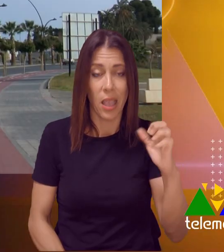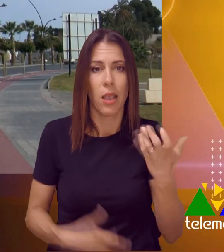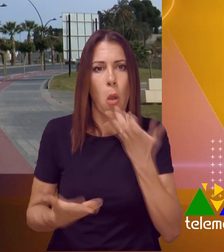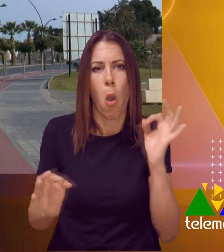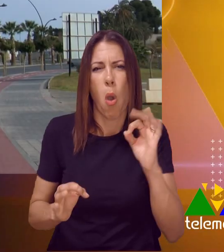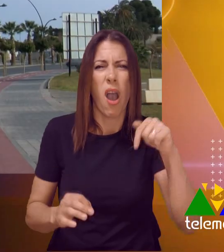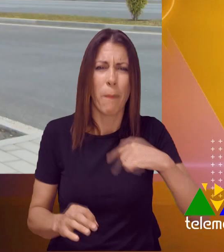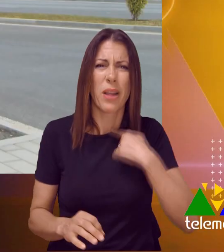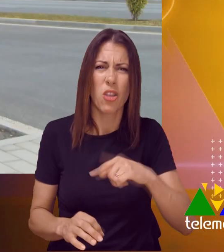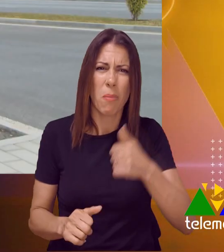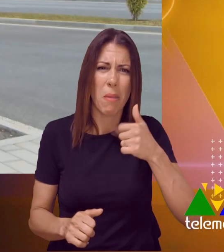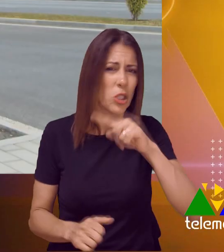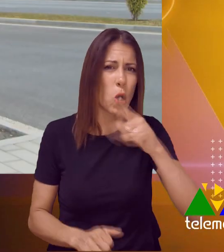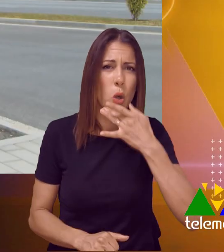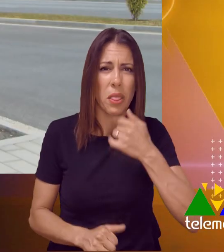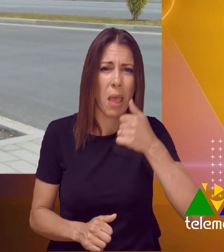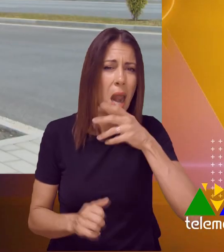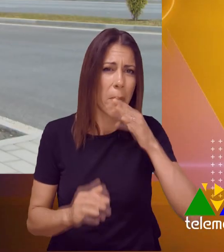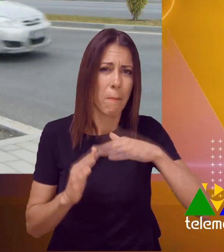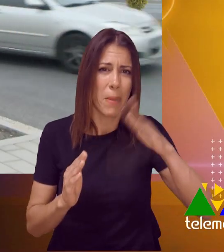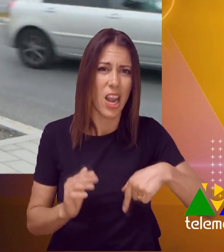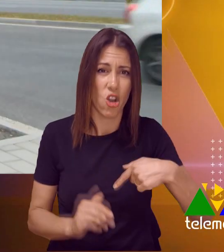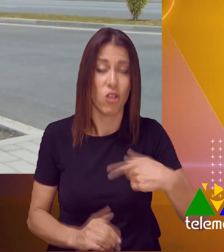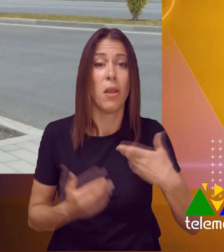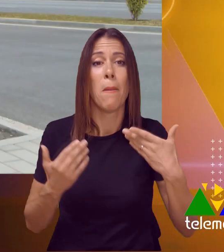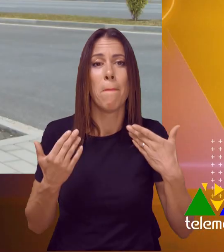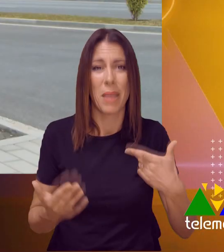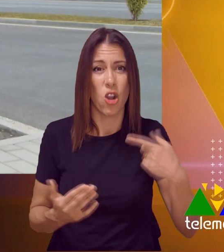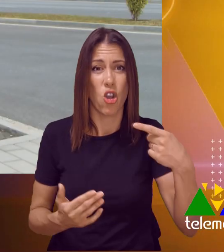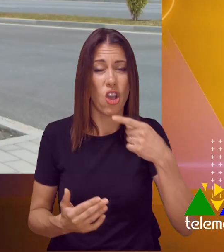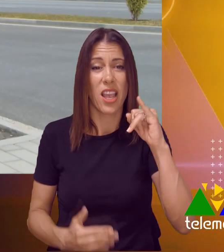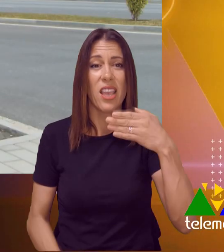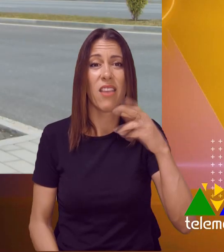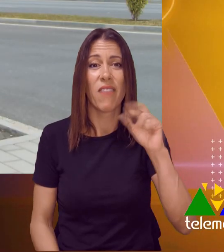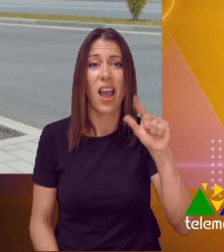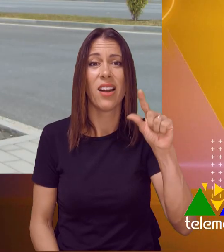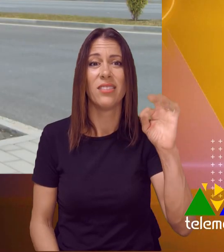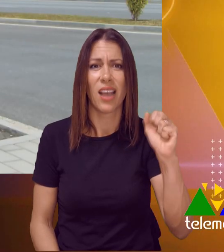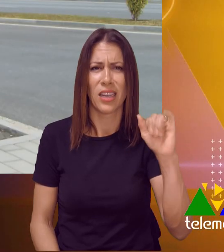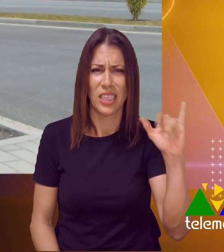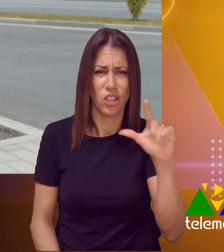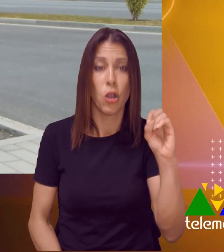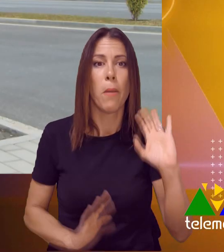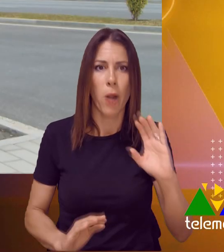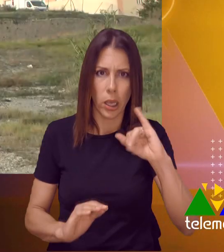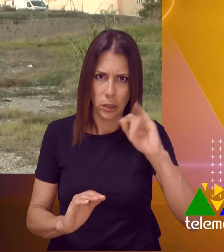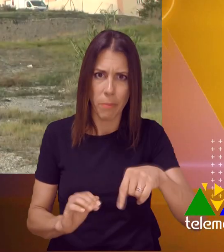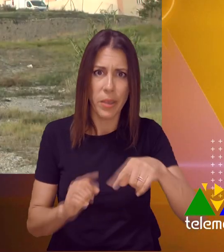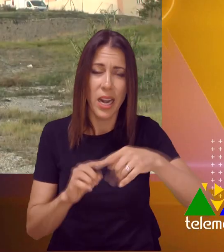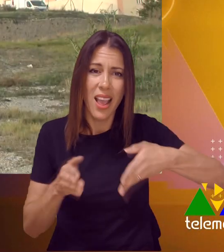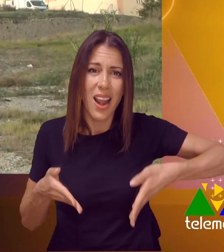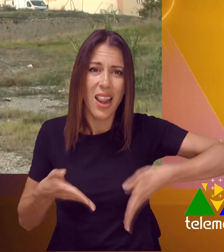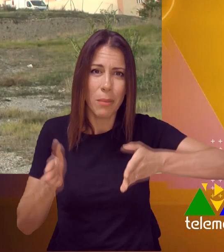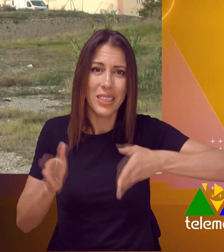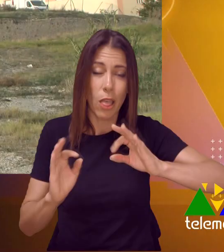los de Gibraltarillo, ¿no? Sí, hoy que se conoce menos. Pero estaba limitado también por la